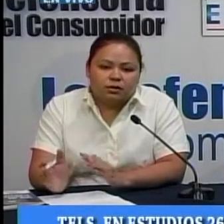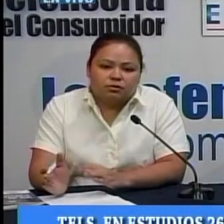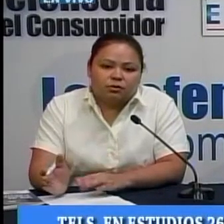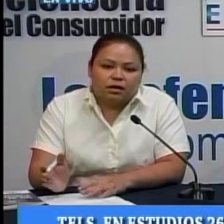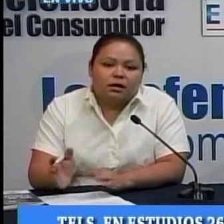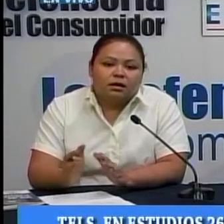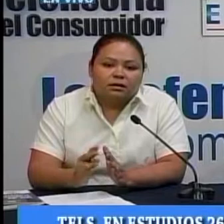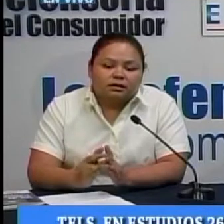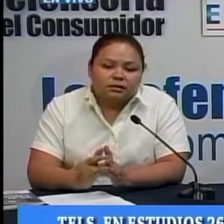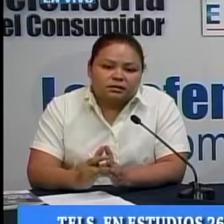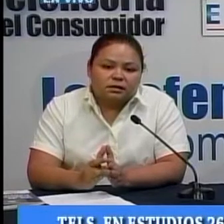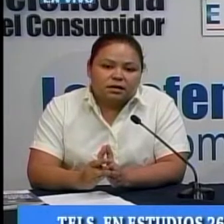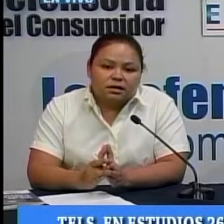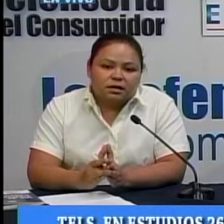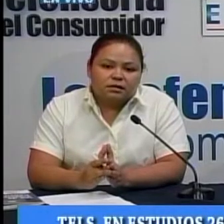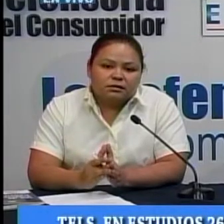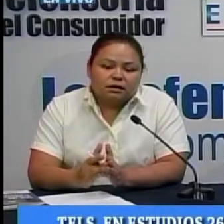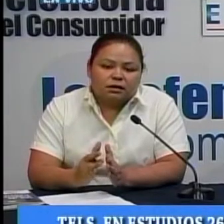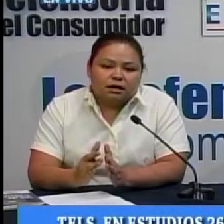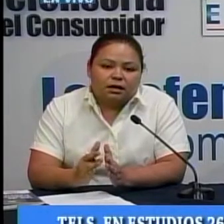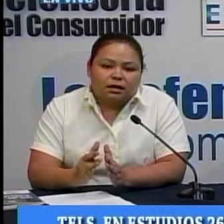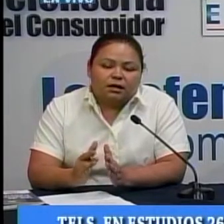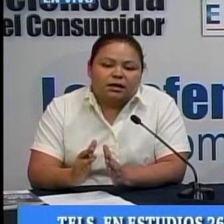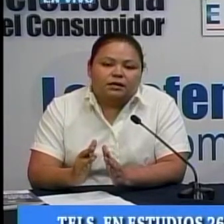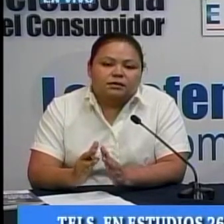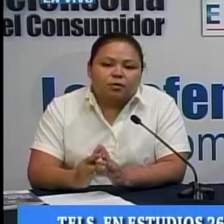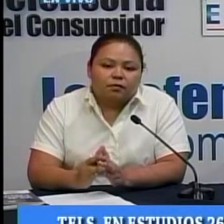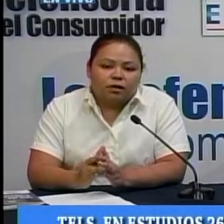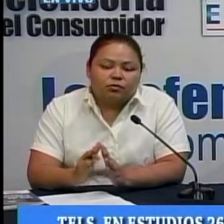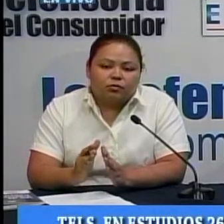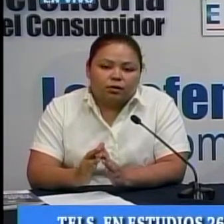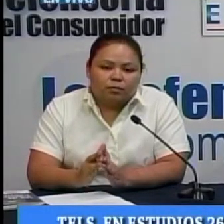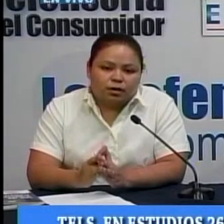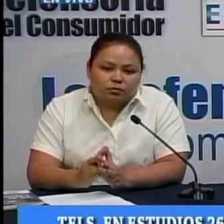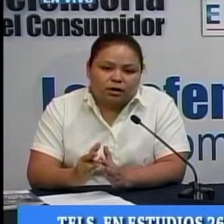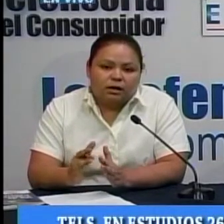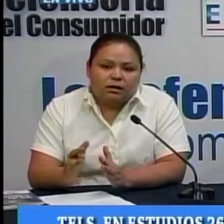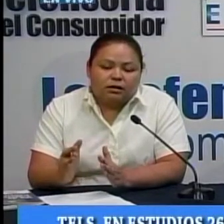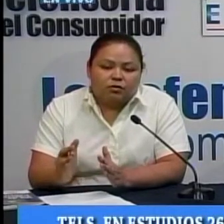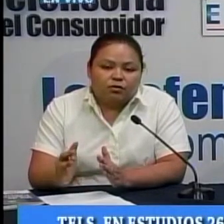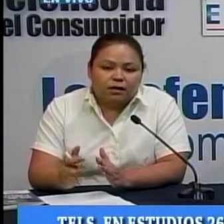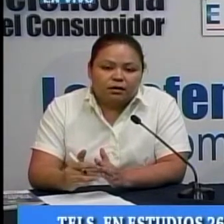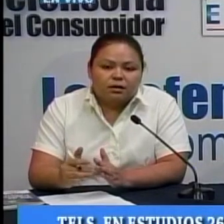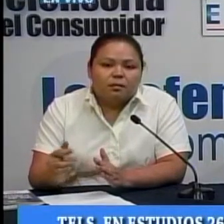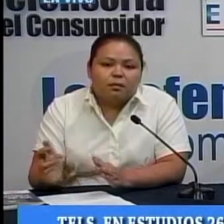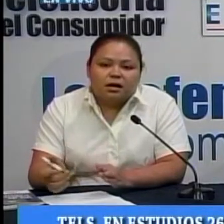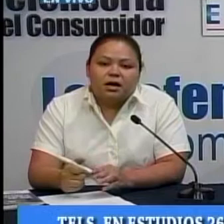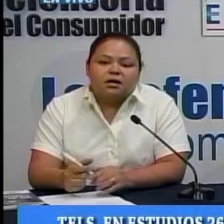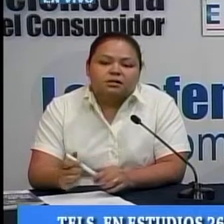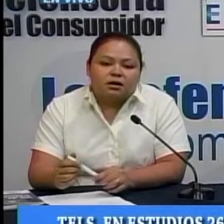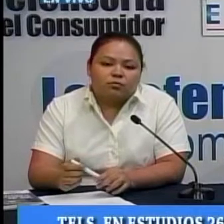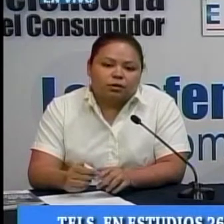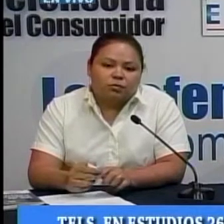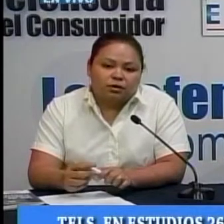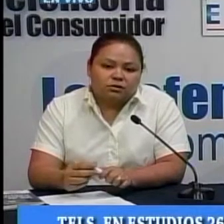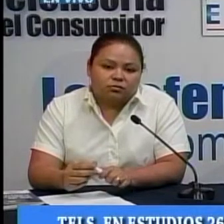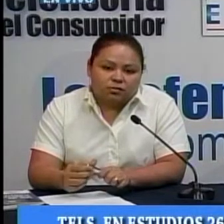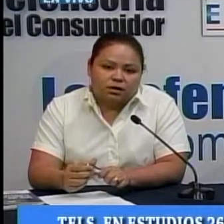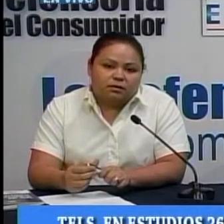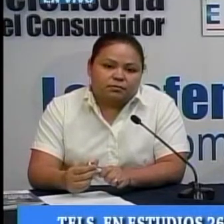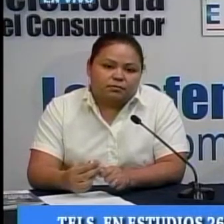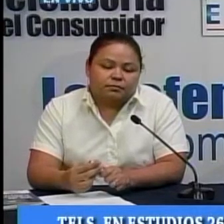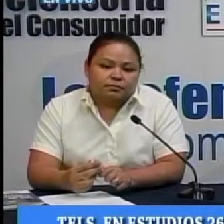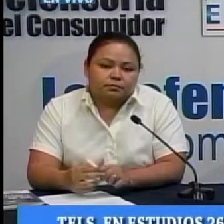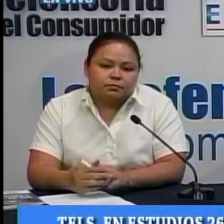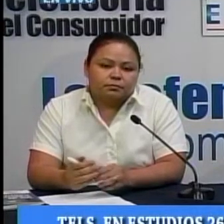y mora histórica. De 60 días estamos hablando de una mora actual. De 90 días para allá ya es una mora